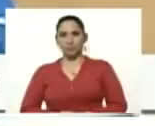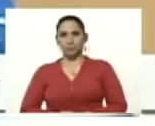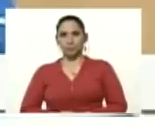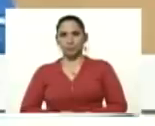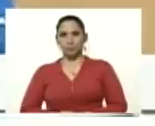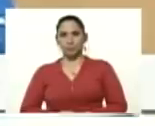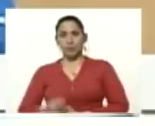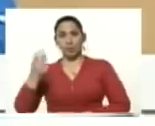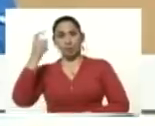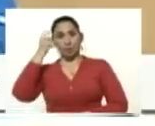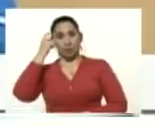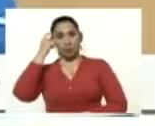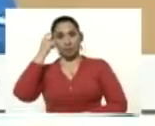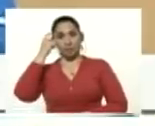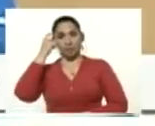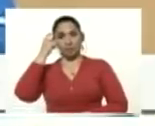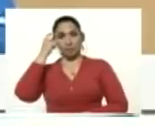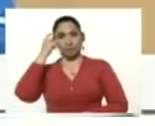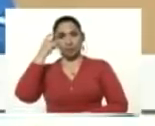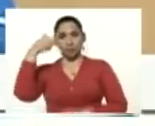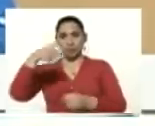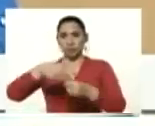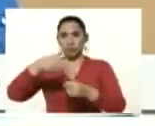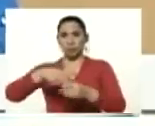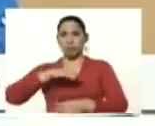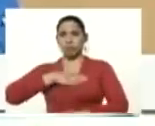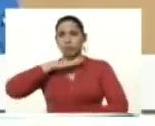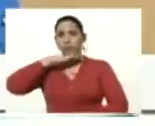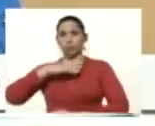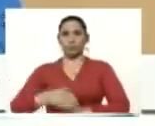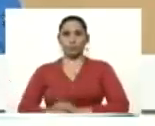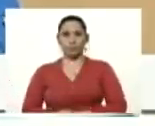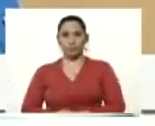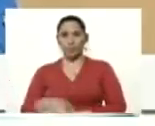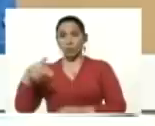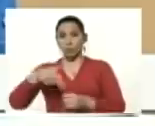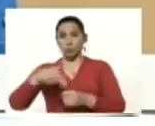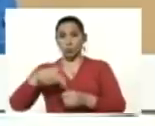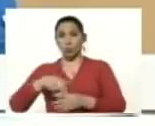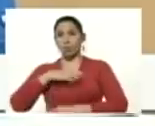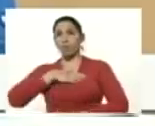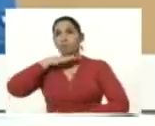En el día de suministro. Suministro.